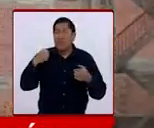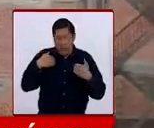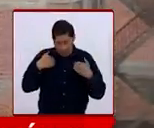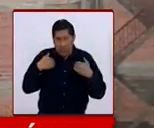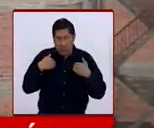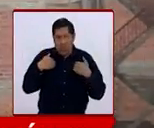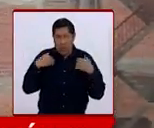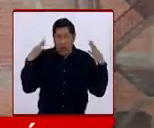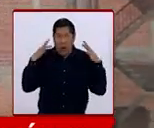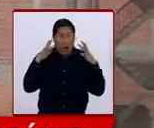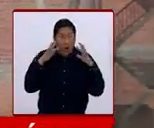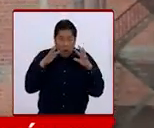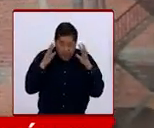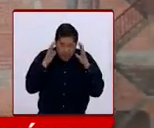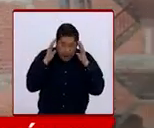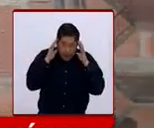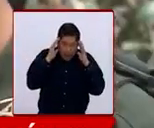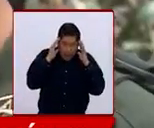Sí, sí.